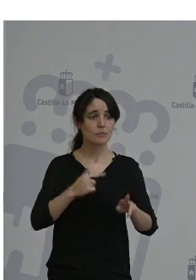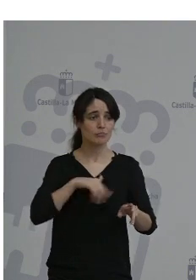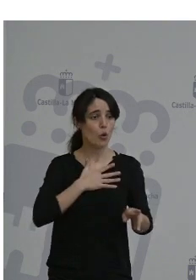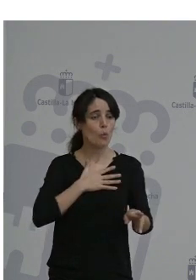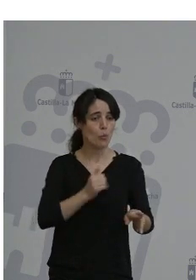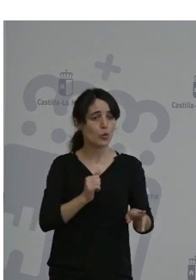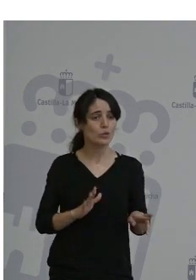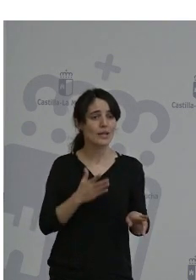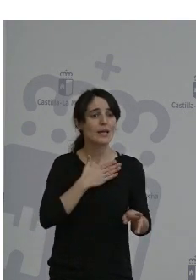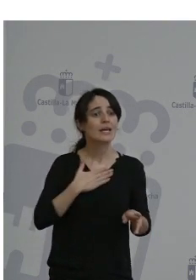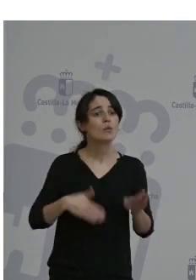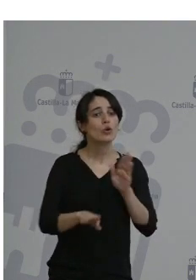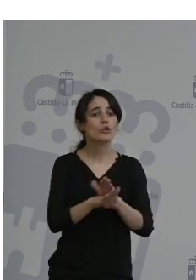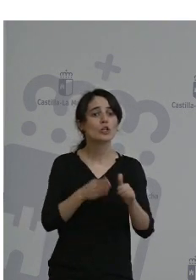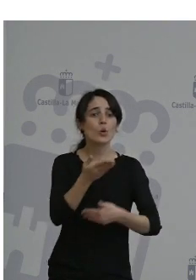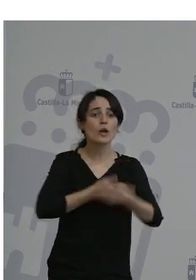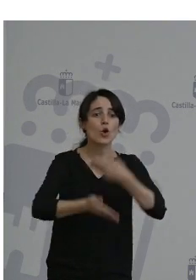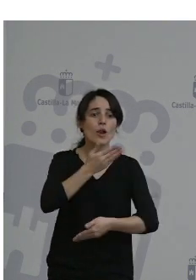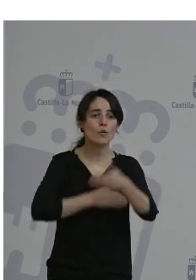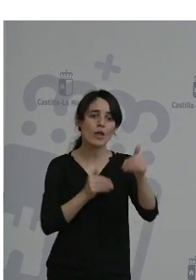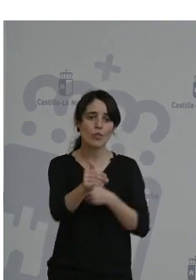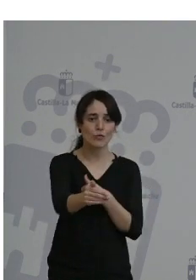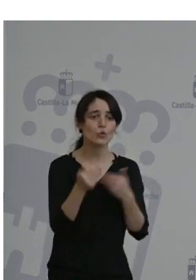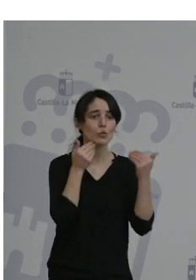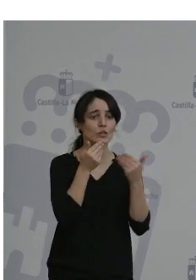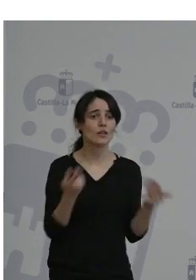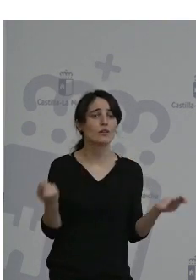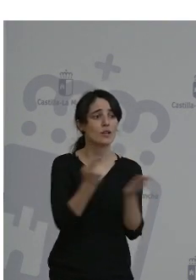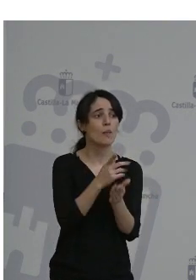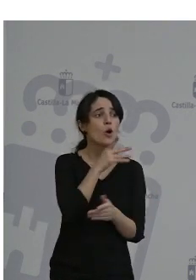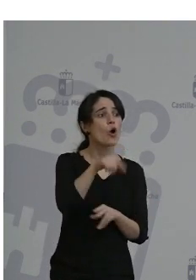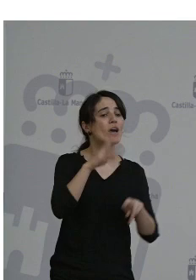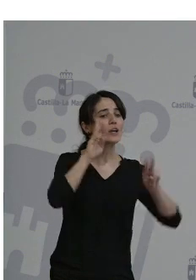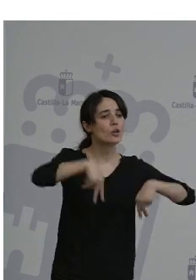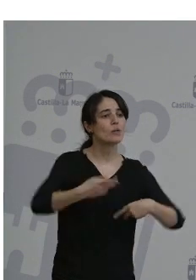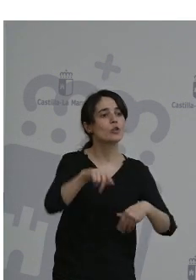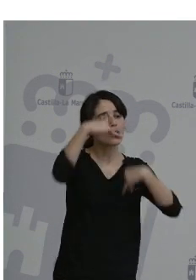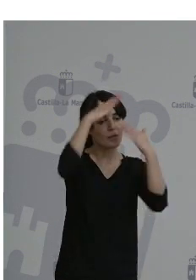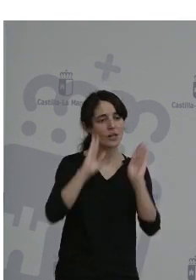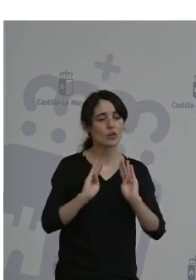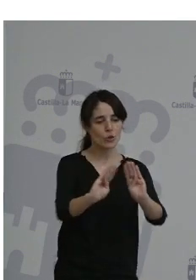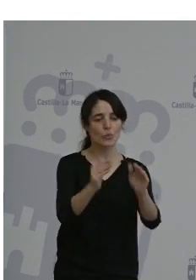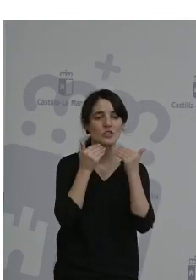seguir colaborando en el futuro muchas gracias de nuevo por este reconocimiento y por su atención gracias